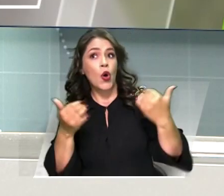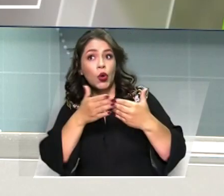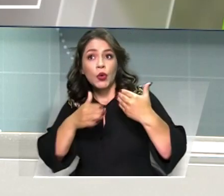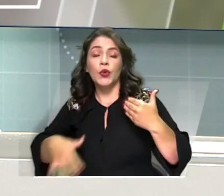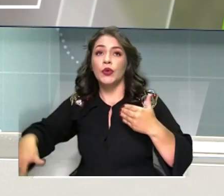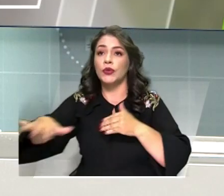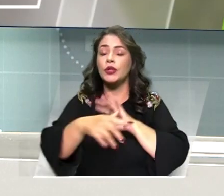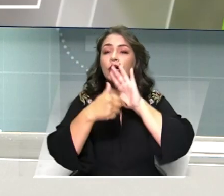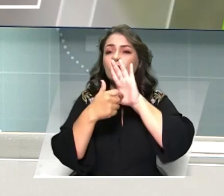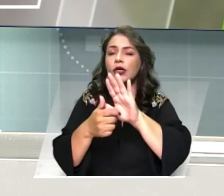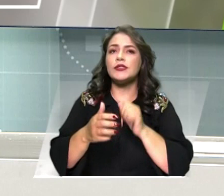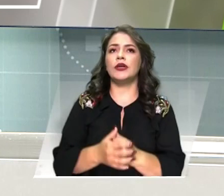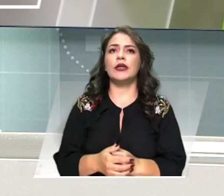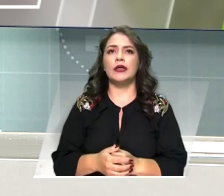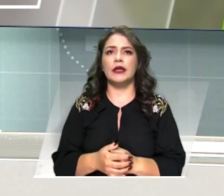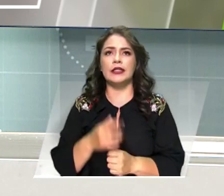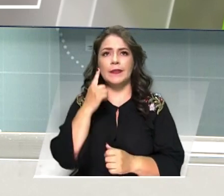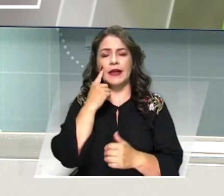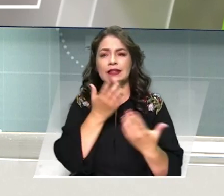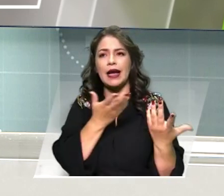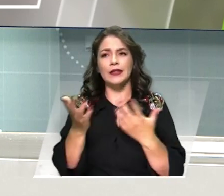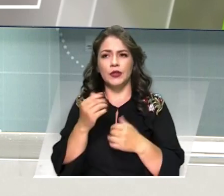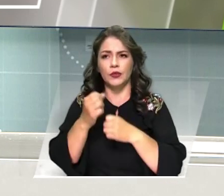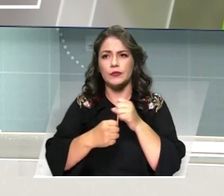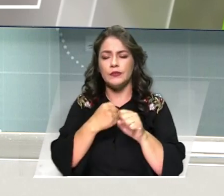de estas iniciativas ya están en ejecución.